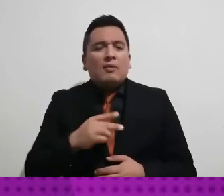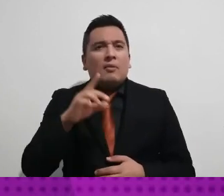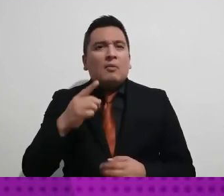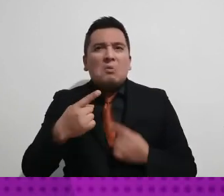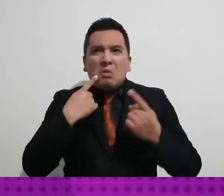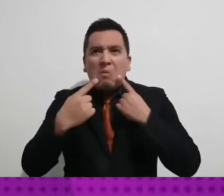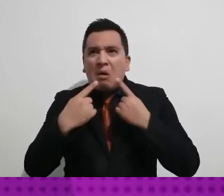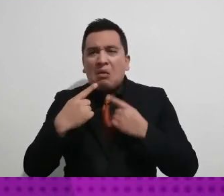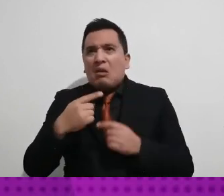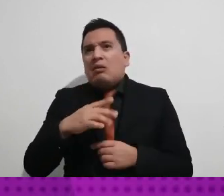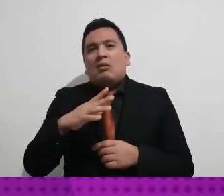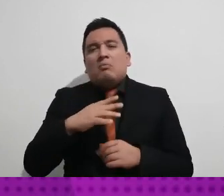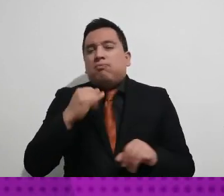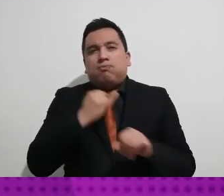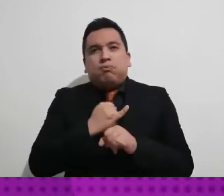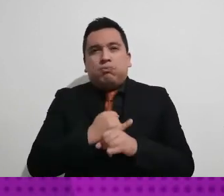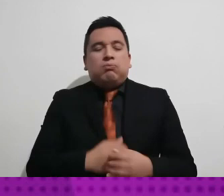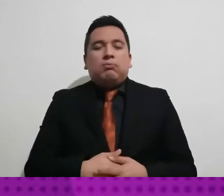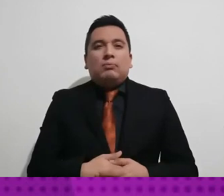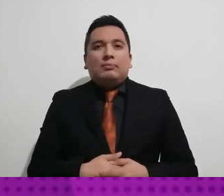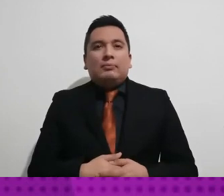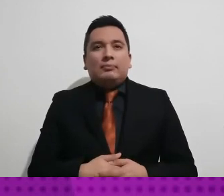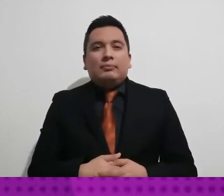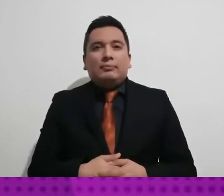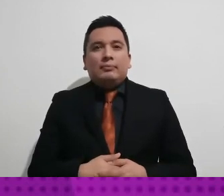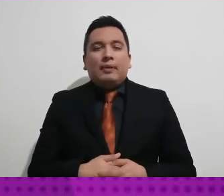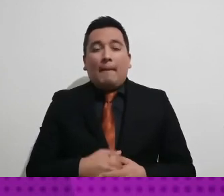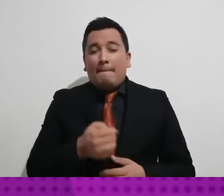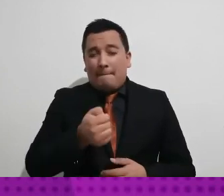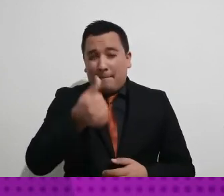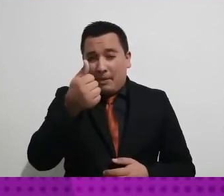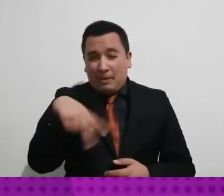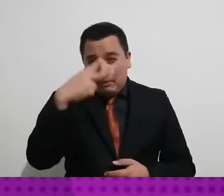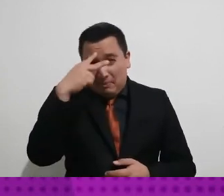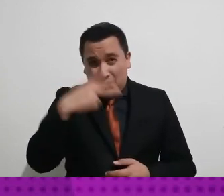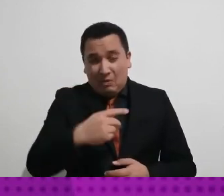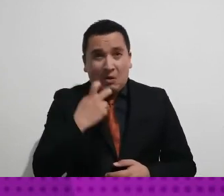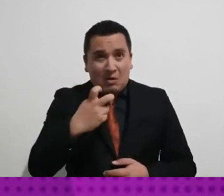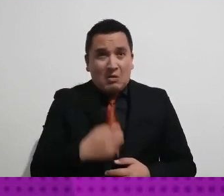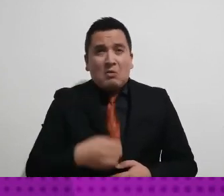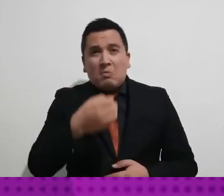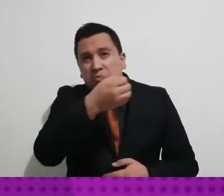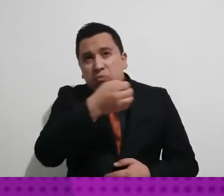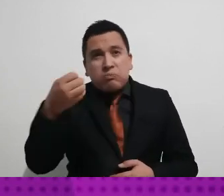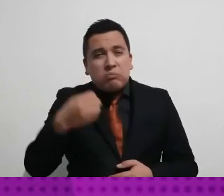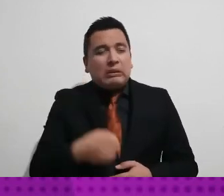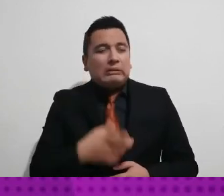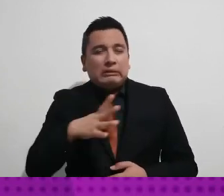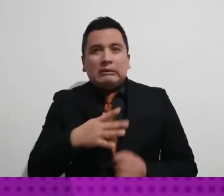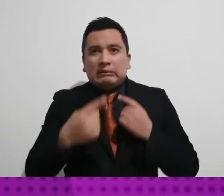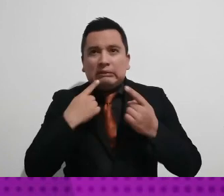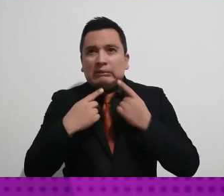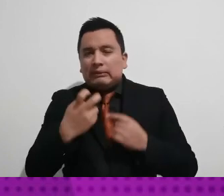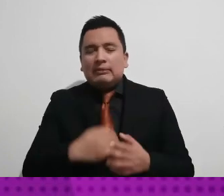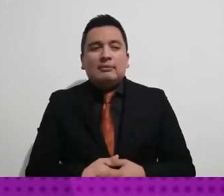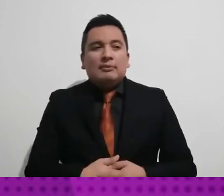debates 100% digitales, es decir, en línea. Fue la primera vez en México que se organizaron los debates